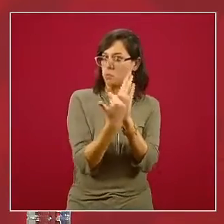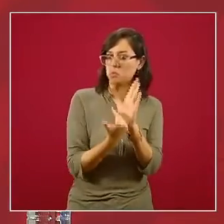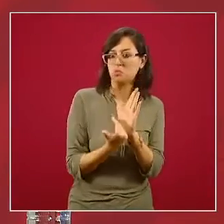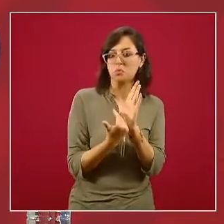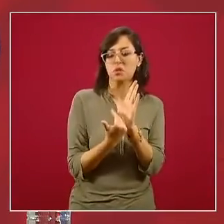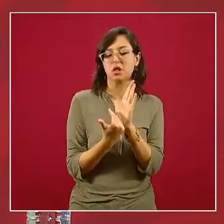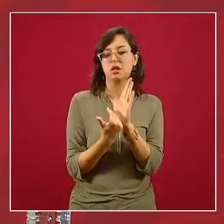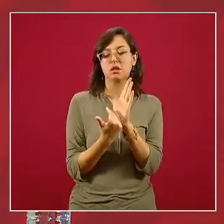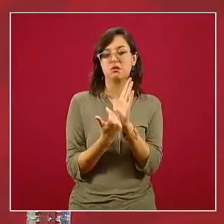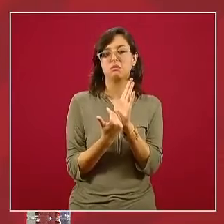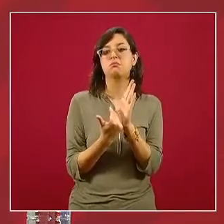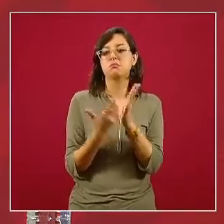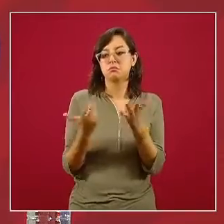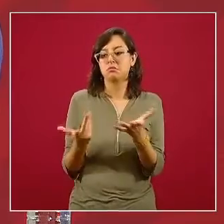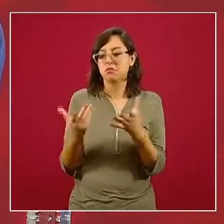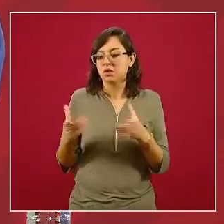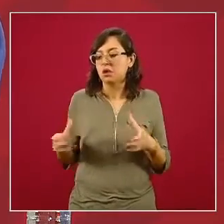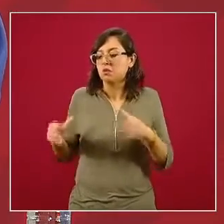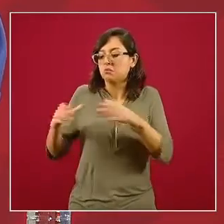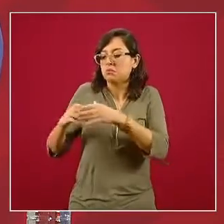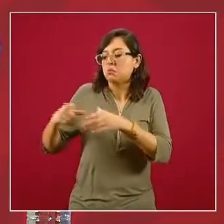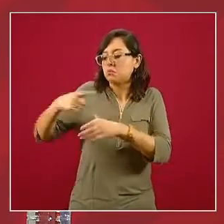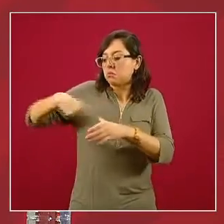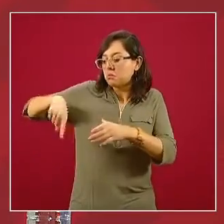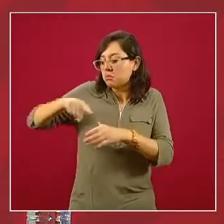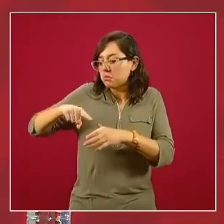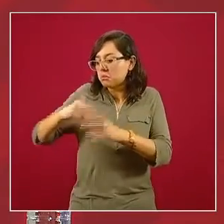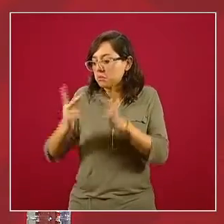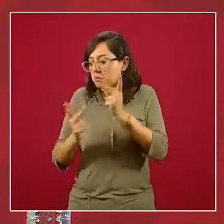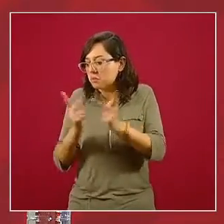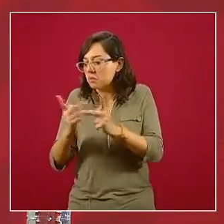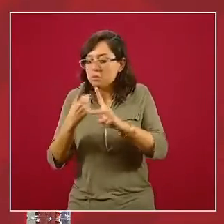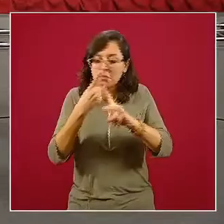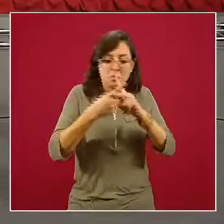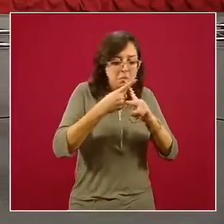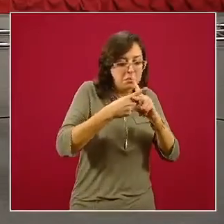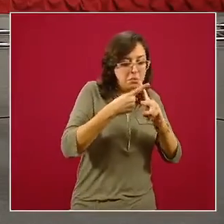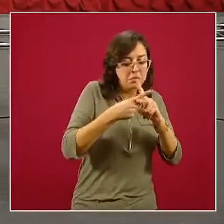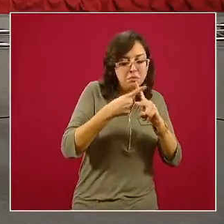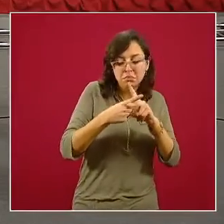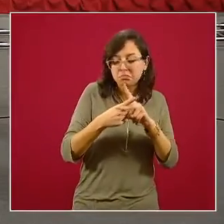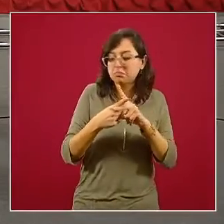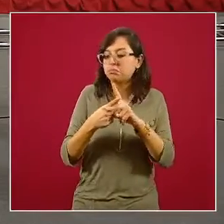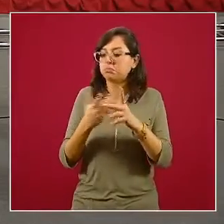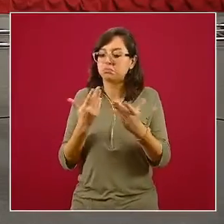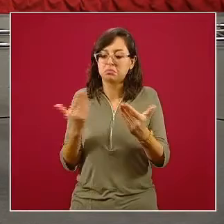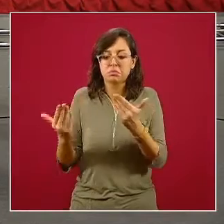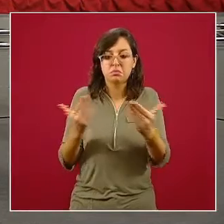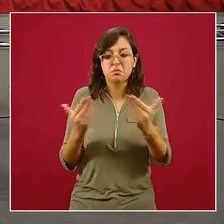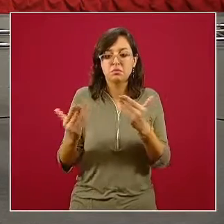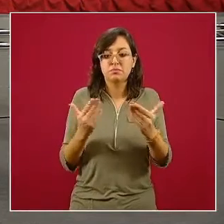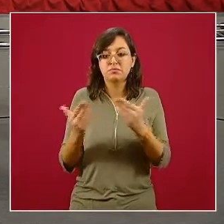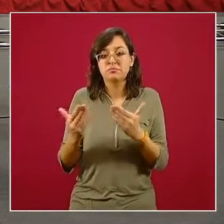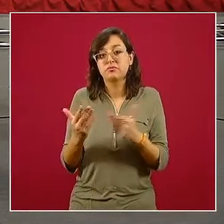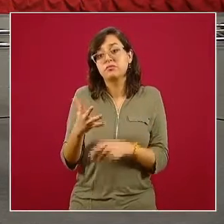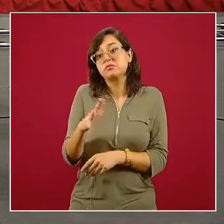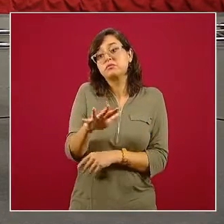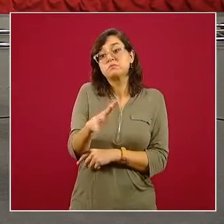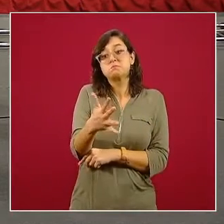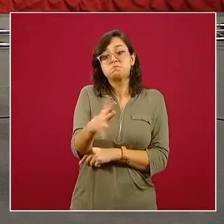en parte basado en una pequeña seroencuesta y en mucho en modelación matemática, y encuentra o